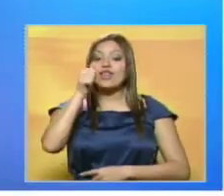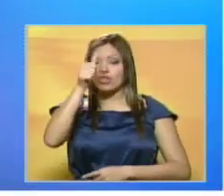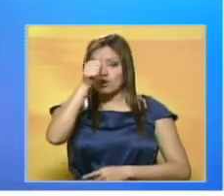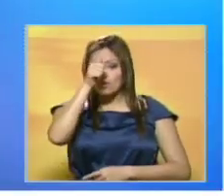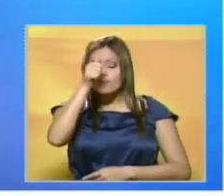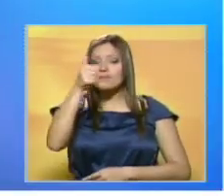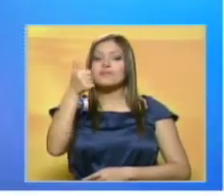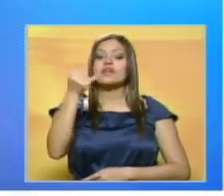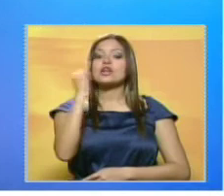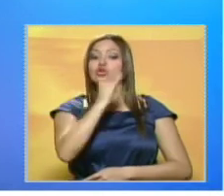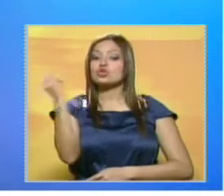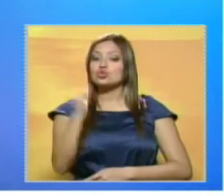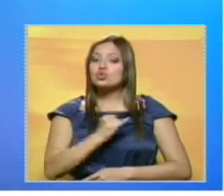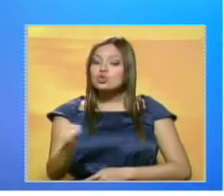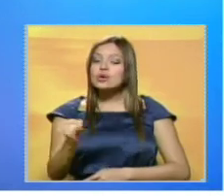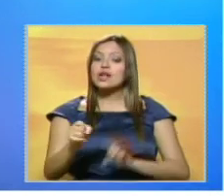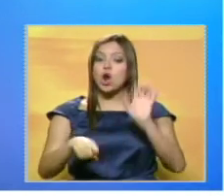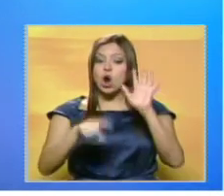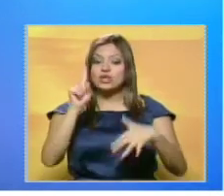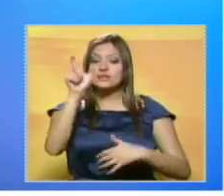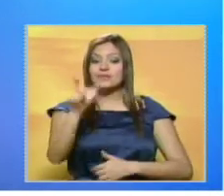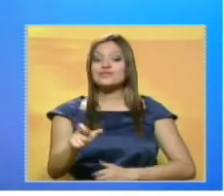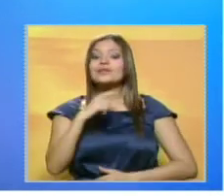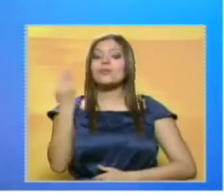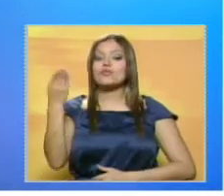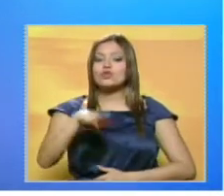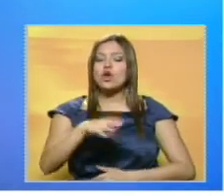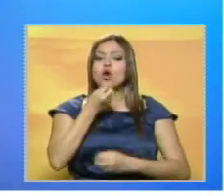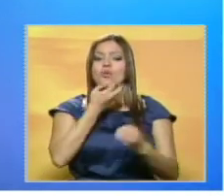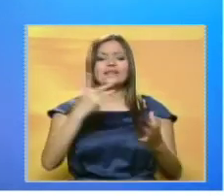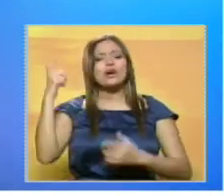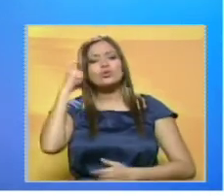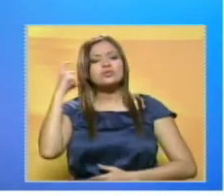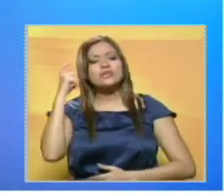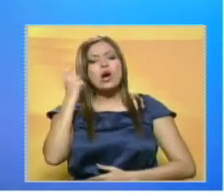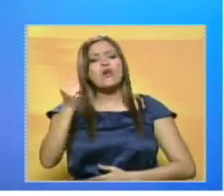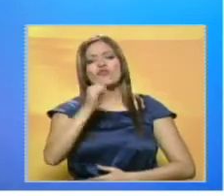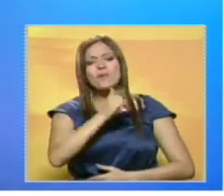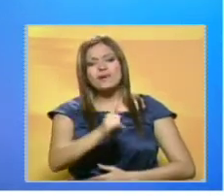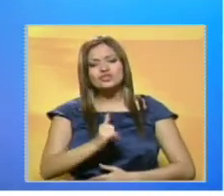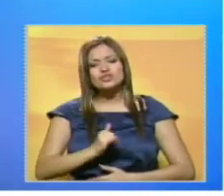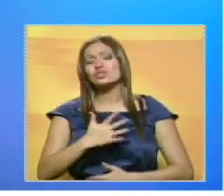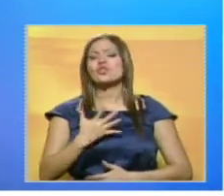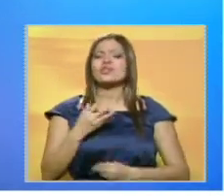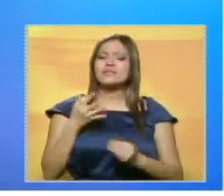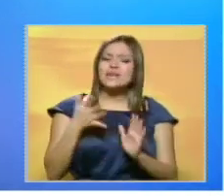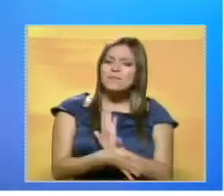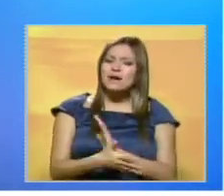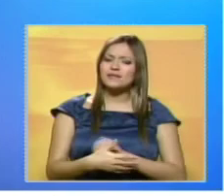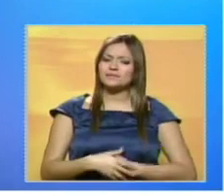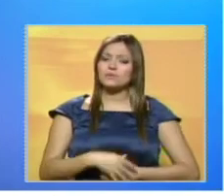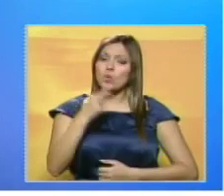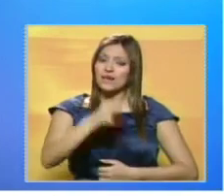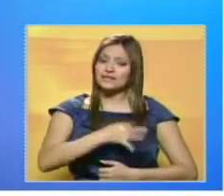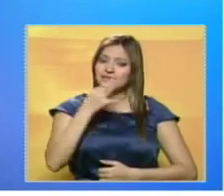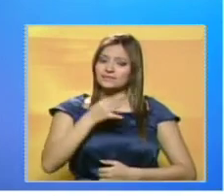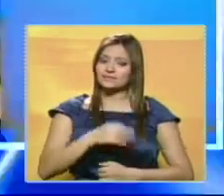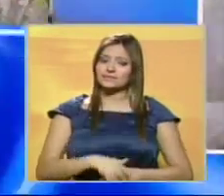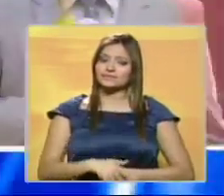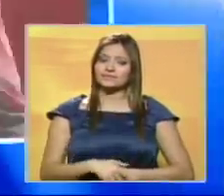estado Zulia se registraron 11 muertes violentas. Gustavo Velasco tiene el último balance de sucesos en la entidad. Adelante. Buenas tardes,